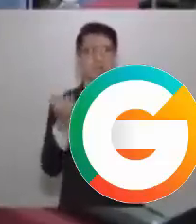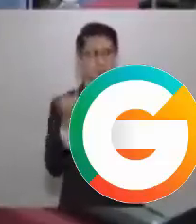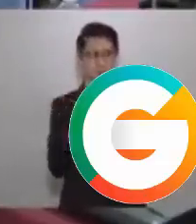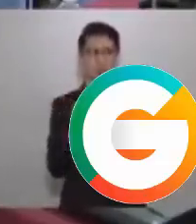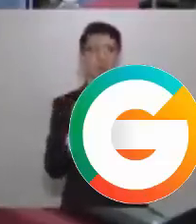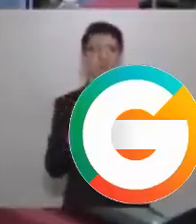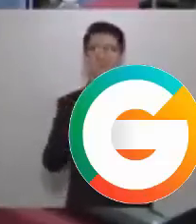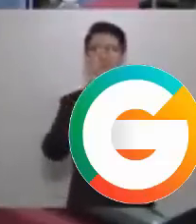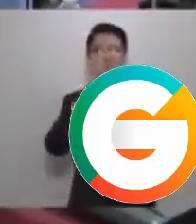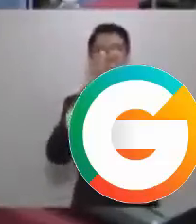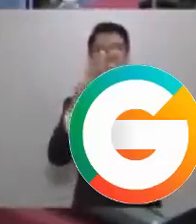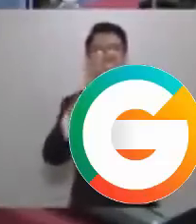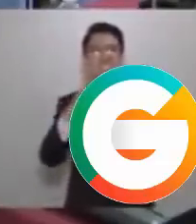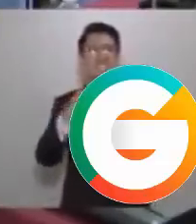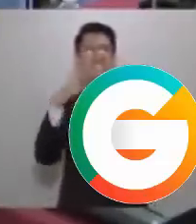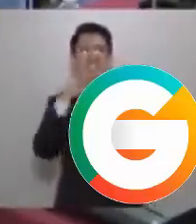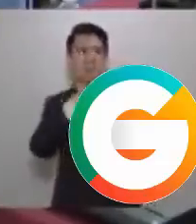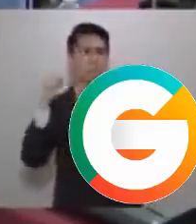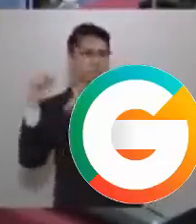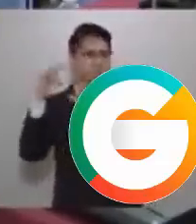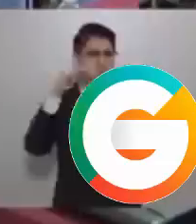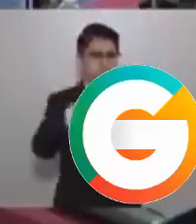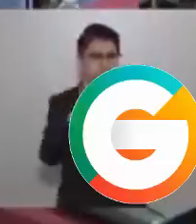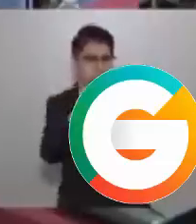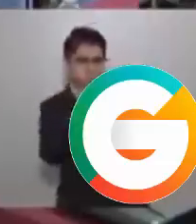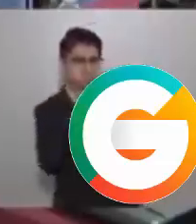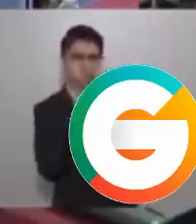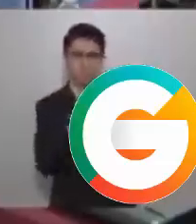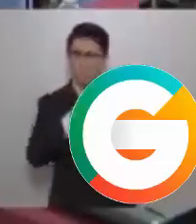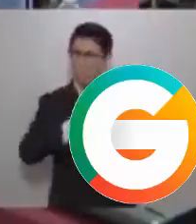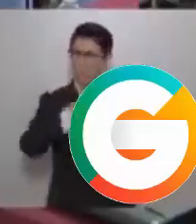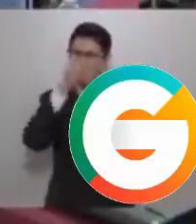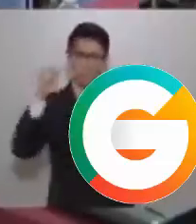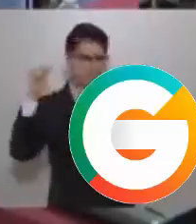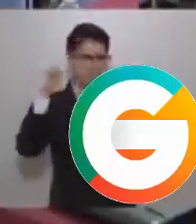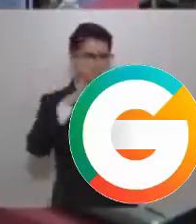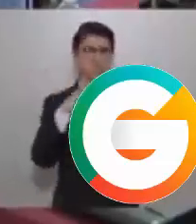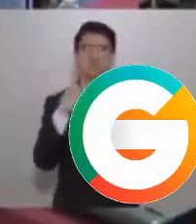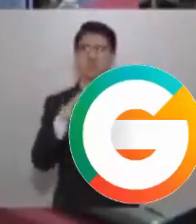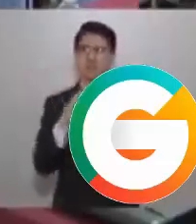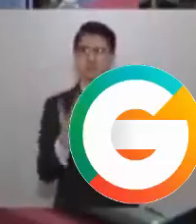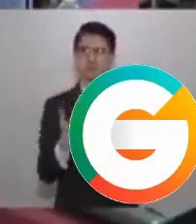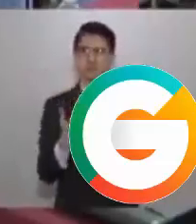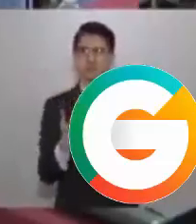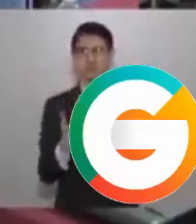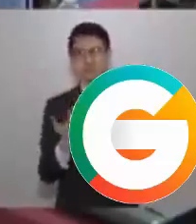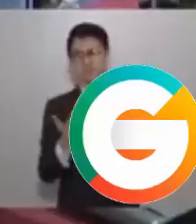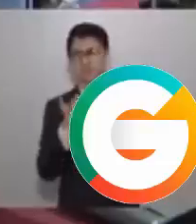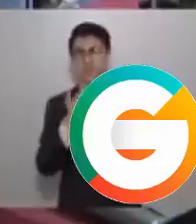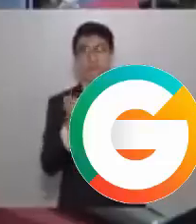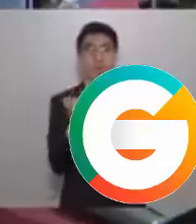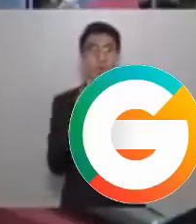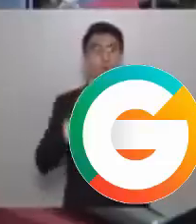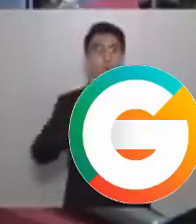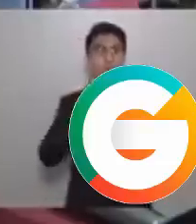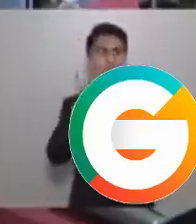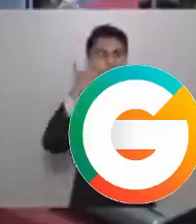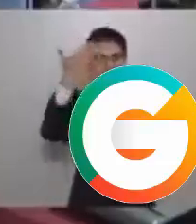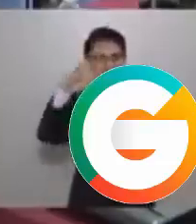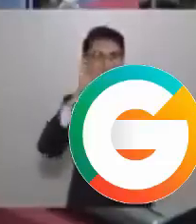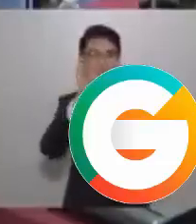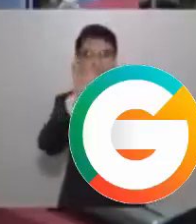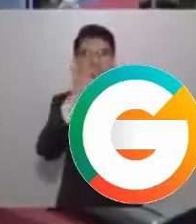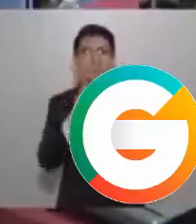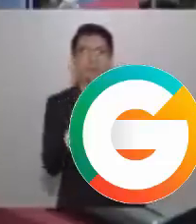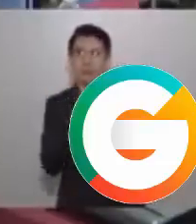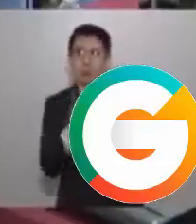caso? Y de los organizadores también, saber si han aportado información, porque pues la carrera continuó